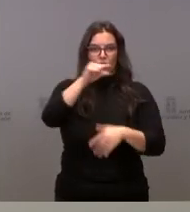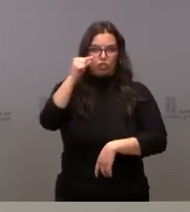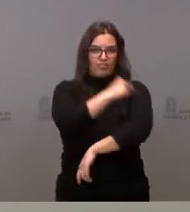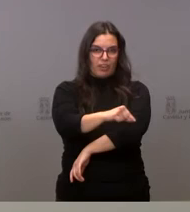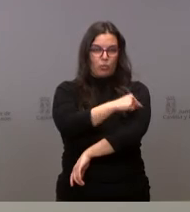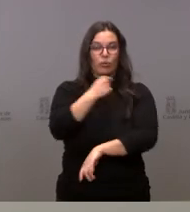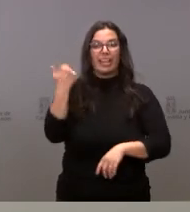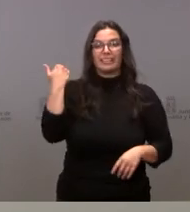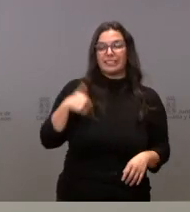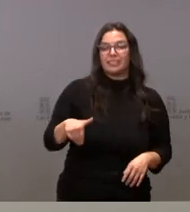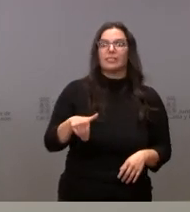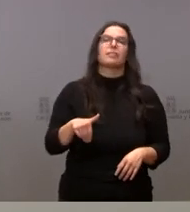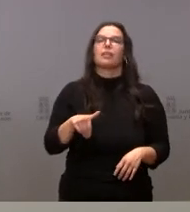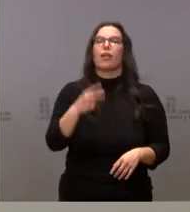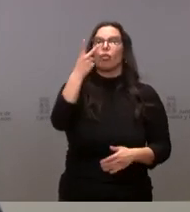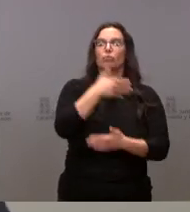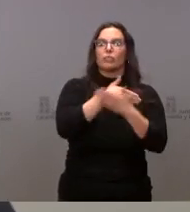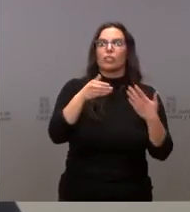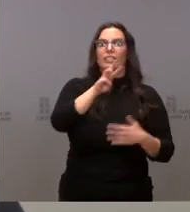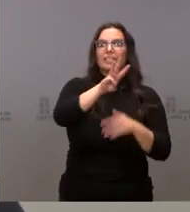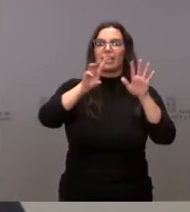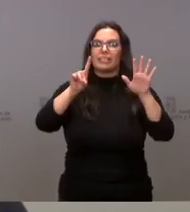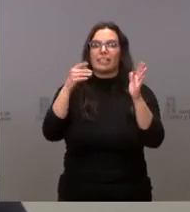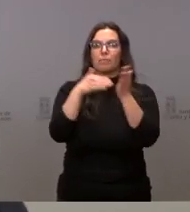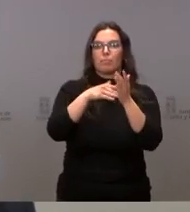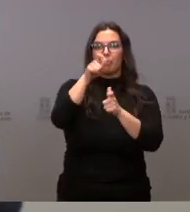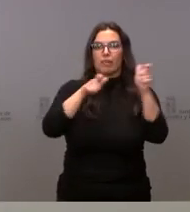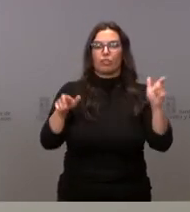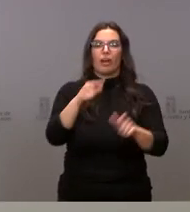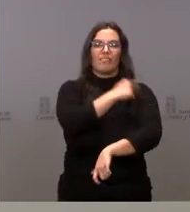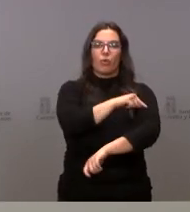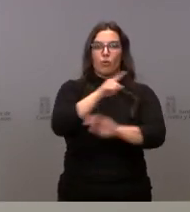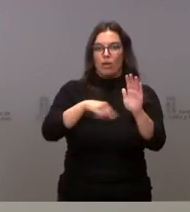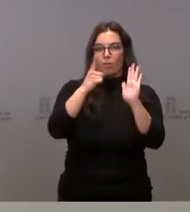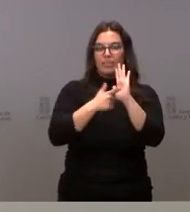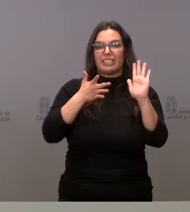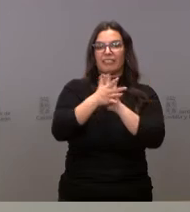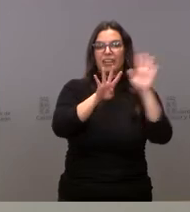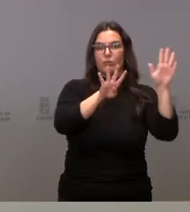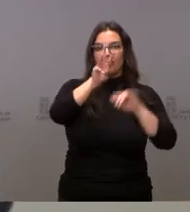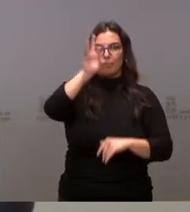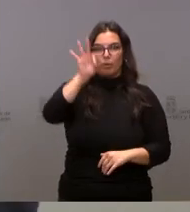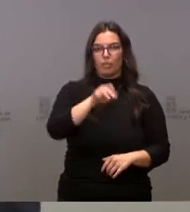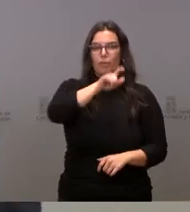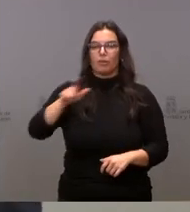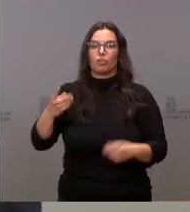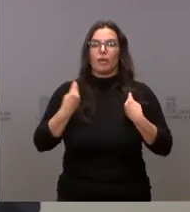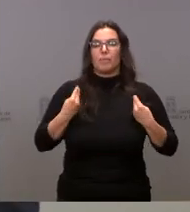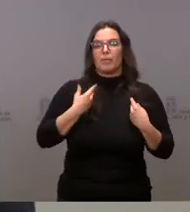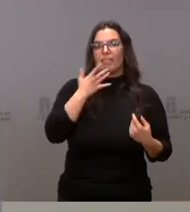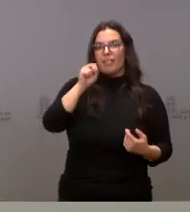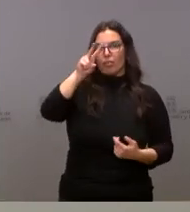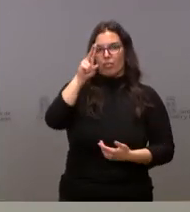tenemos ya a más de 22 millones 36 mil personas con la pauta lo que supone un 93 por ciento de la población mayor de 12